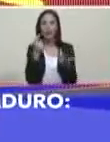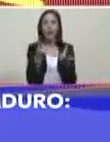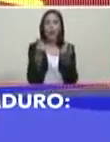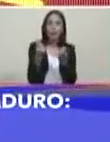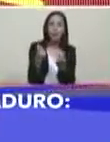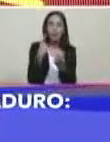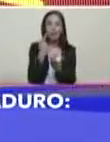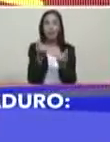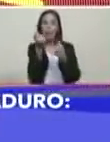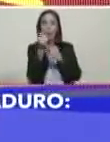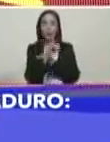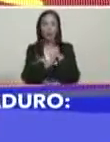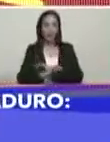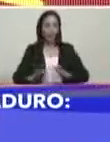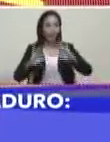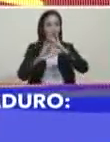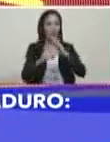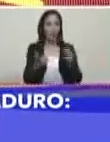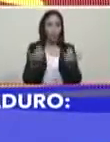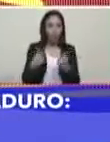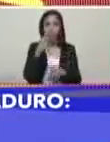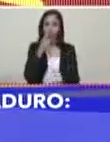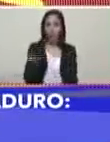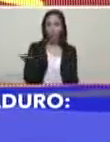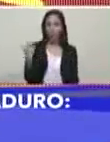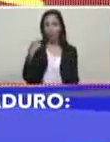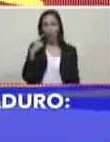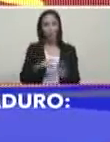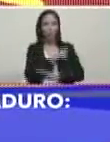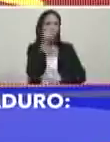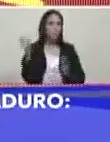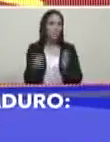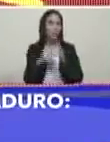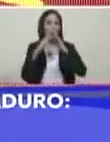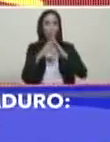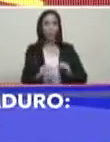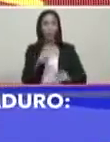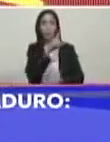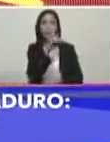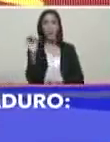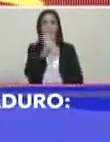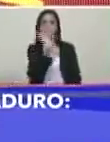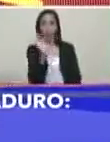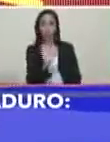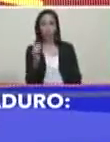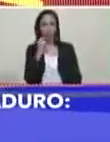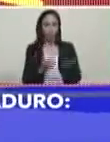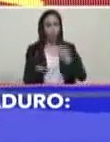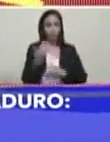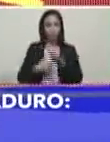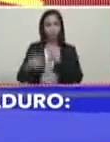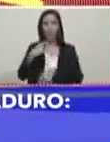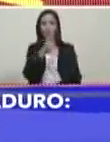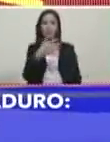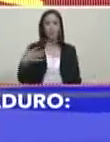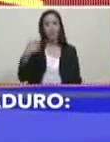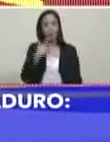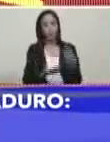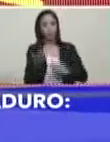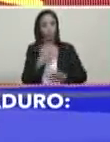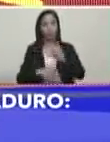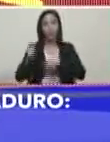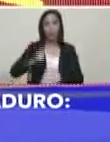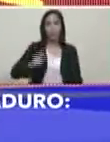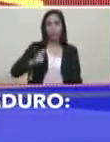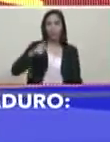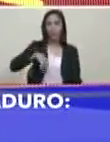ni una semilla. Ya el año pasado cubrimos todo el 100% de las semillas que necesitaba el país. Y